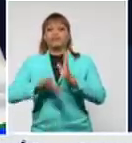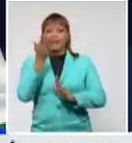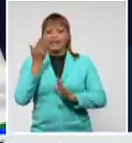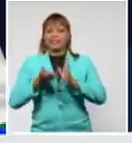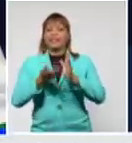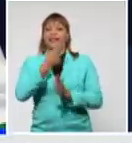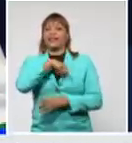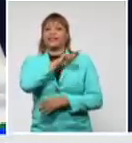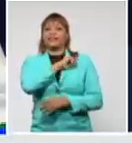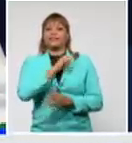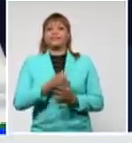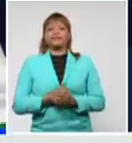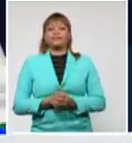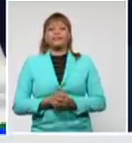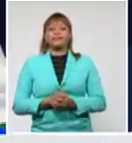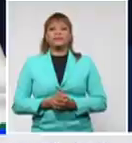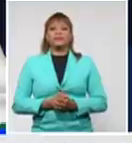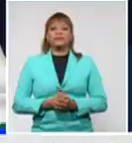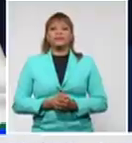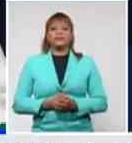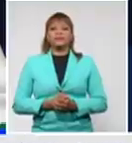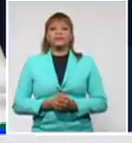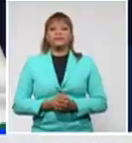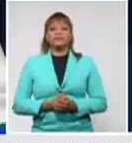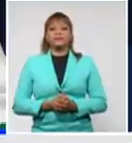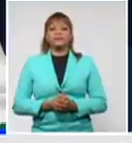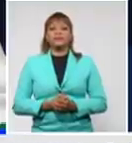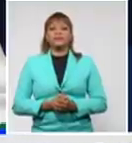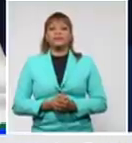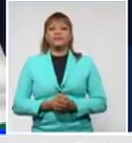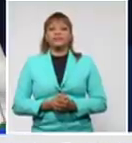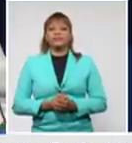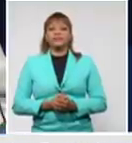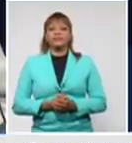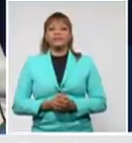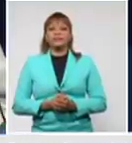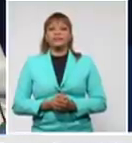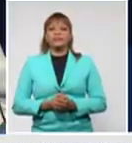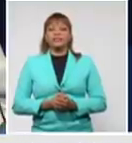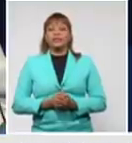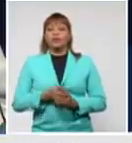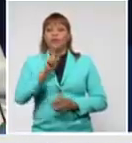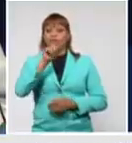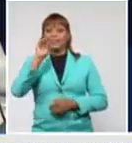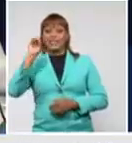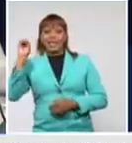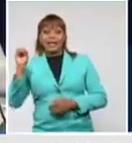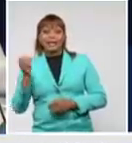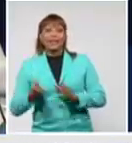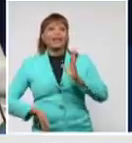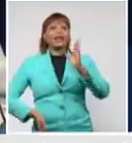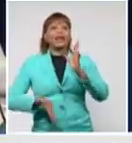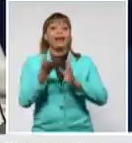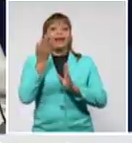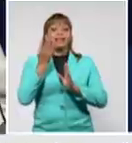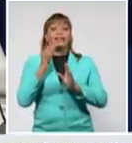ayer. Y con estas 100 altas pues se acumulan